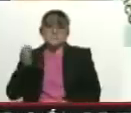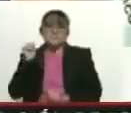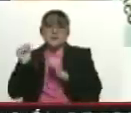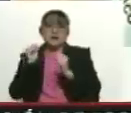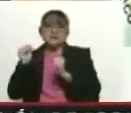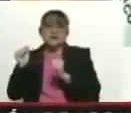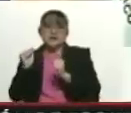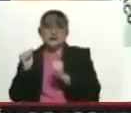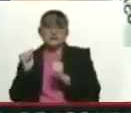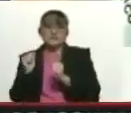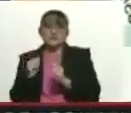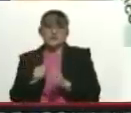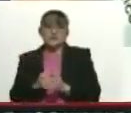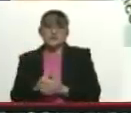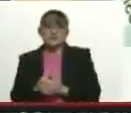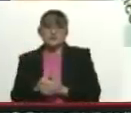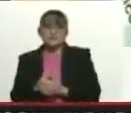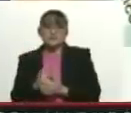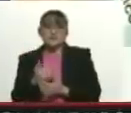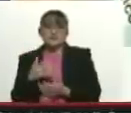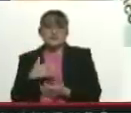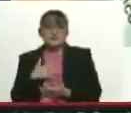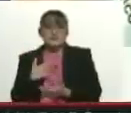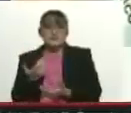venezolanos, convocar a que haya